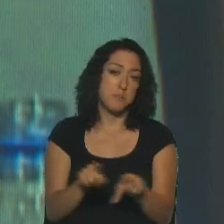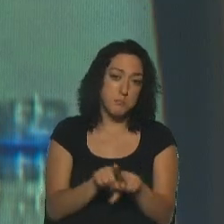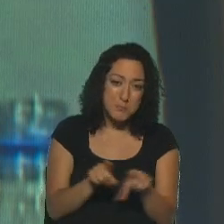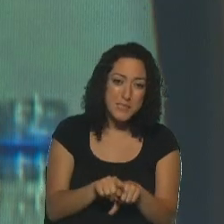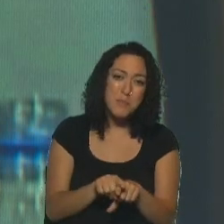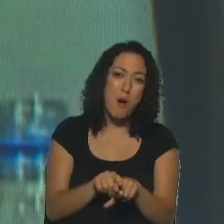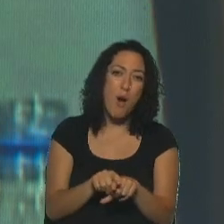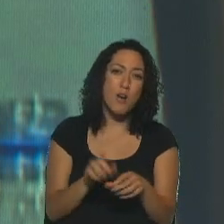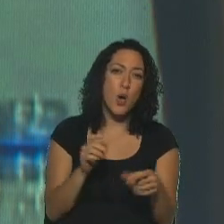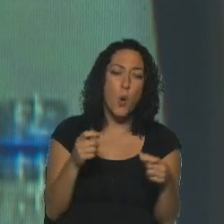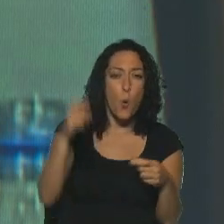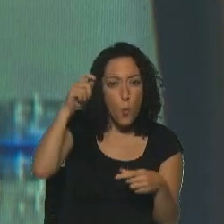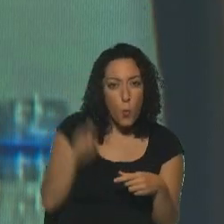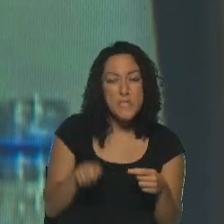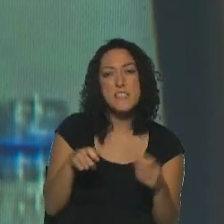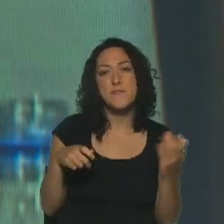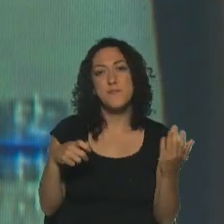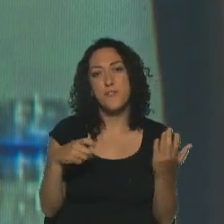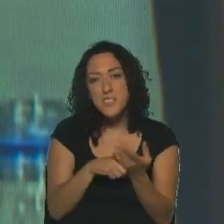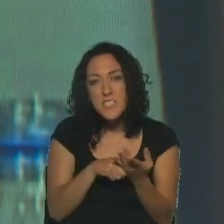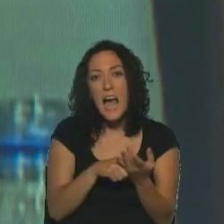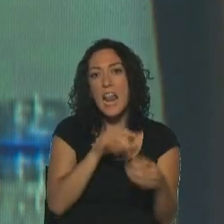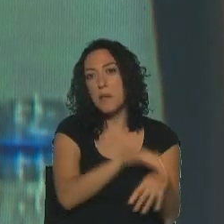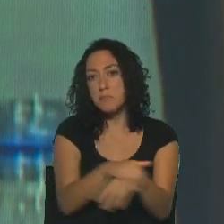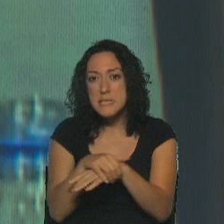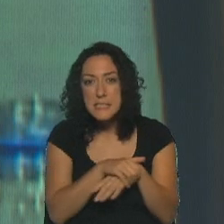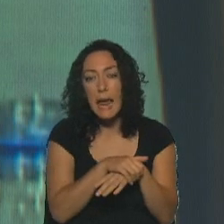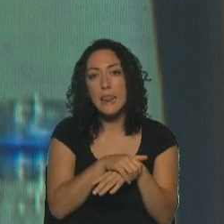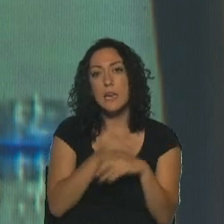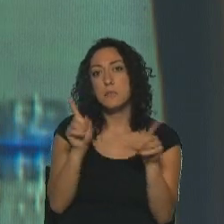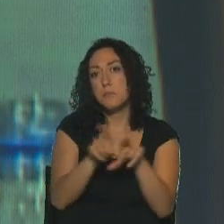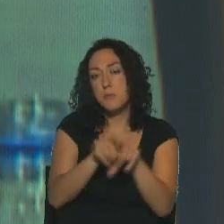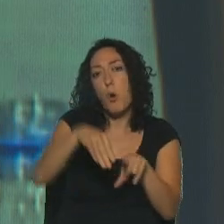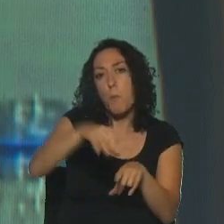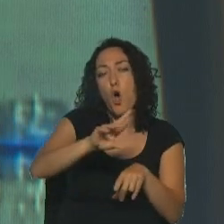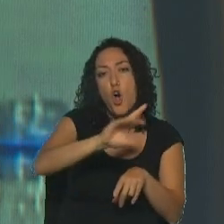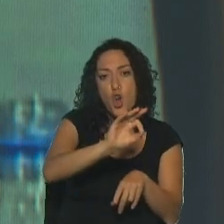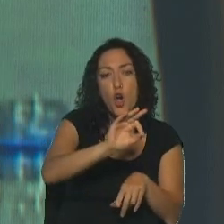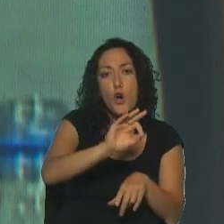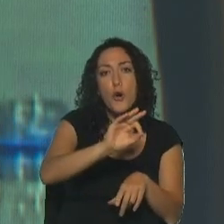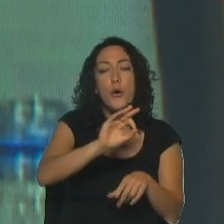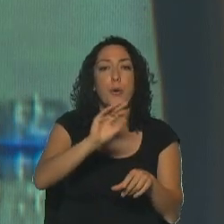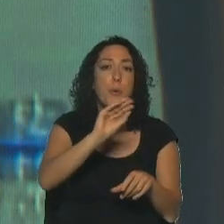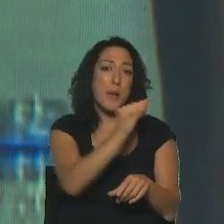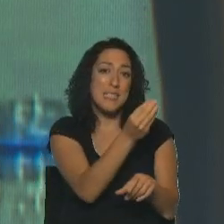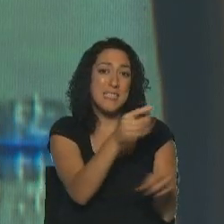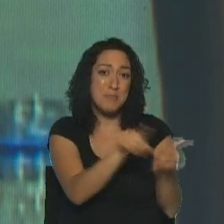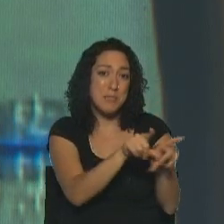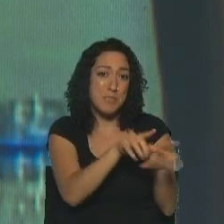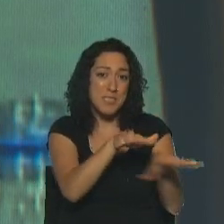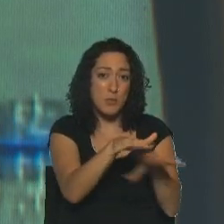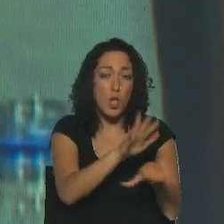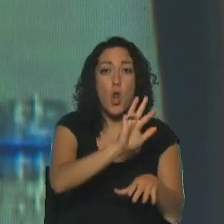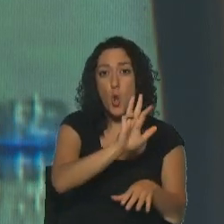afinidad de algunos de los jueces y los fiscales de este juicio con lo que, por ejemplo, tuvo Sergio Moro en Brasil con Lula, tantas afinidades que terminó